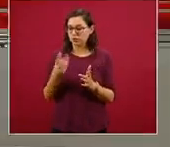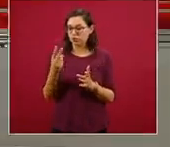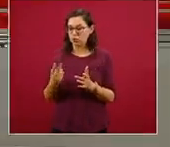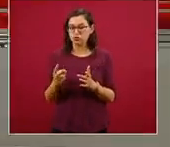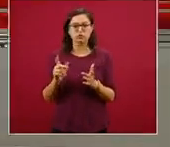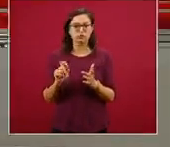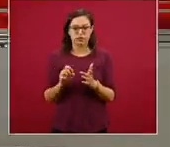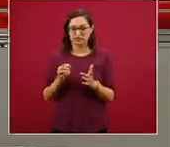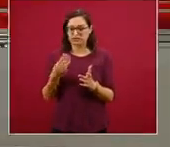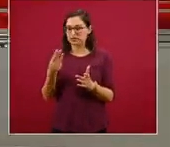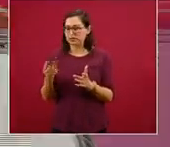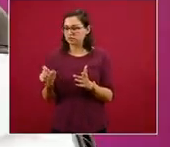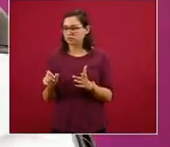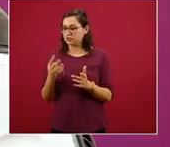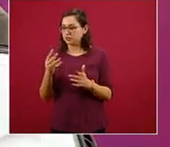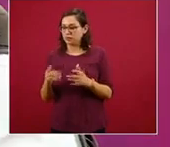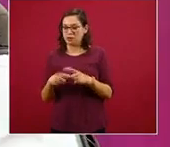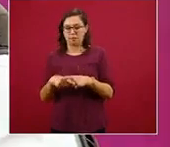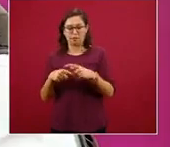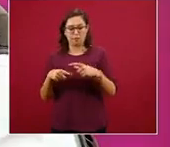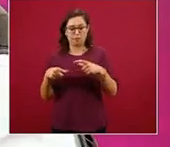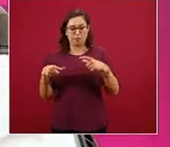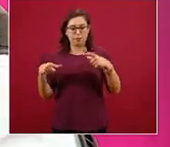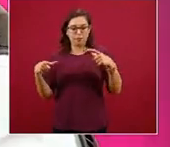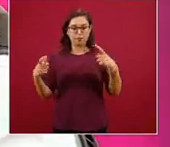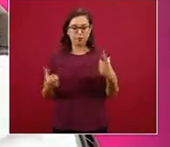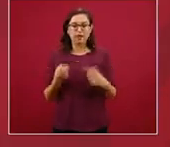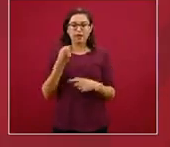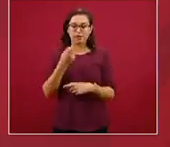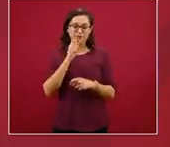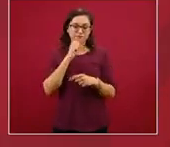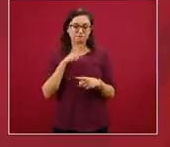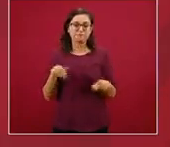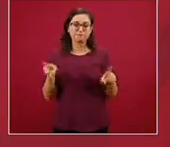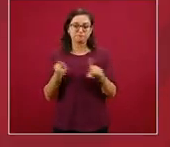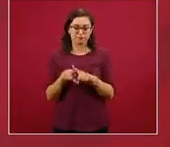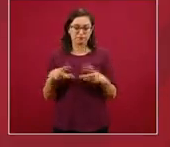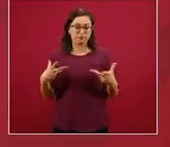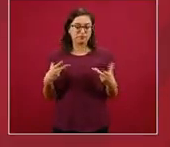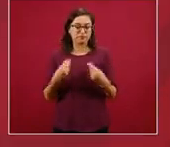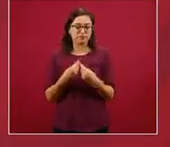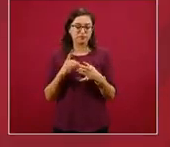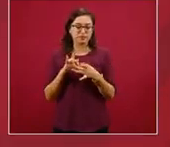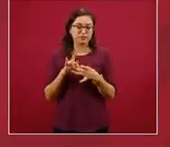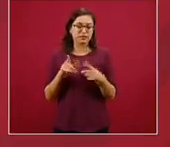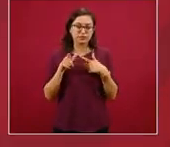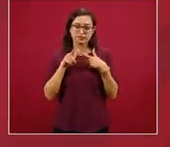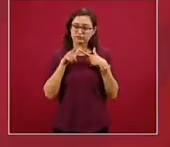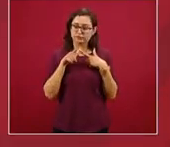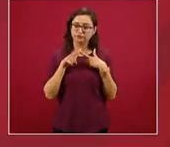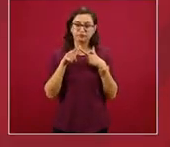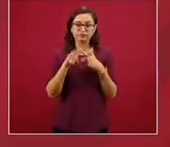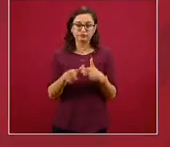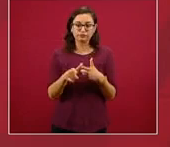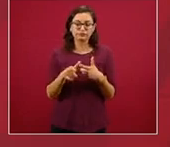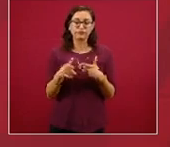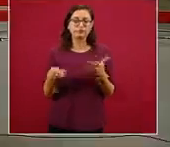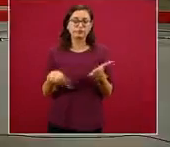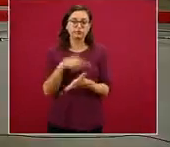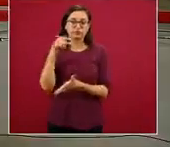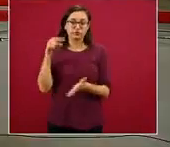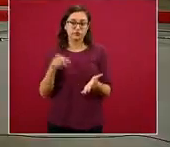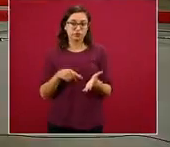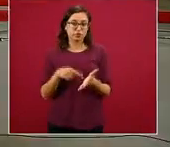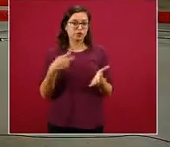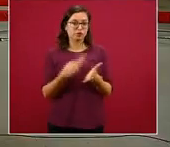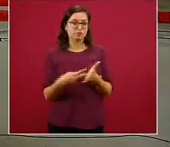creciendo para poder incrementar. Y esto también lógicamente va a ir de la mano con en su momento poder incrementar los lugares y las